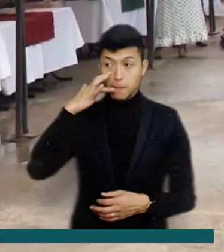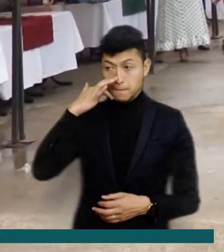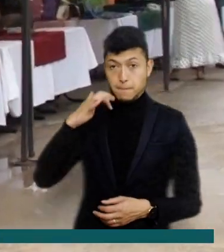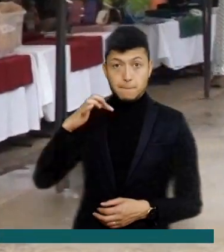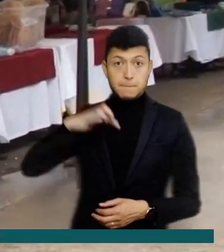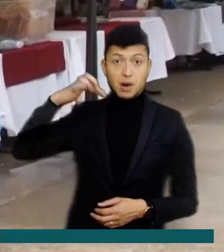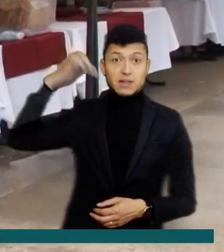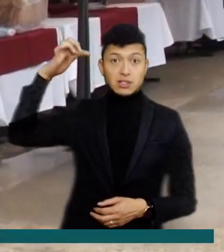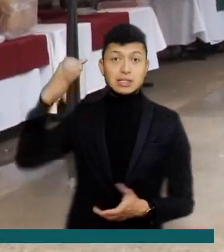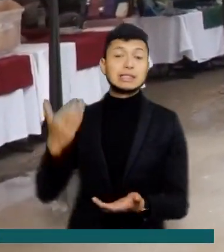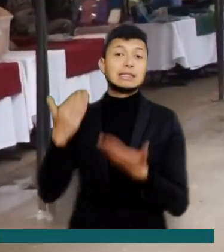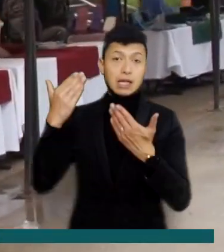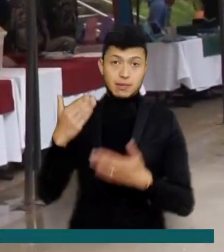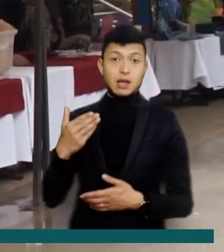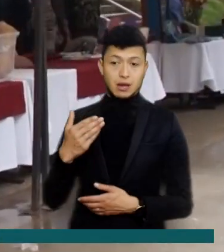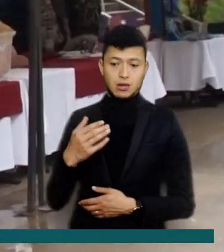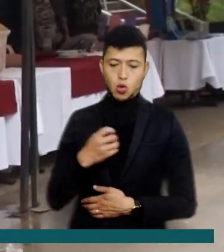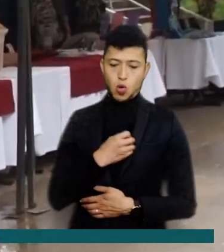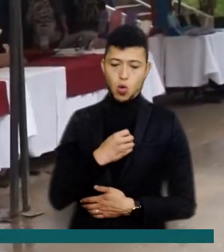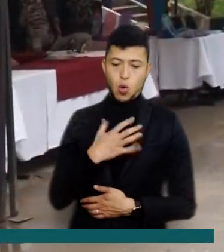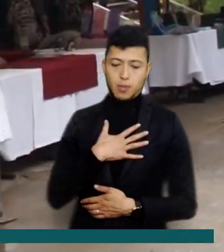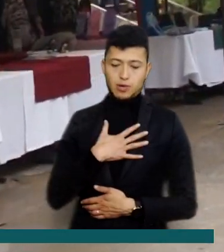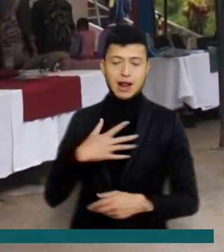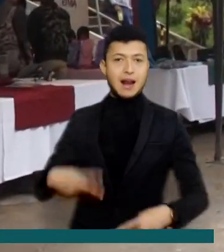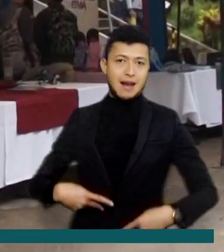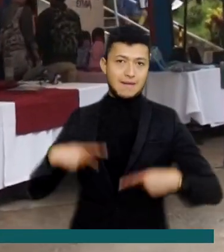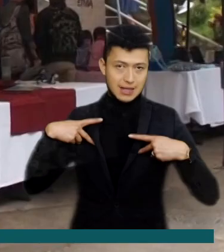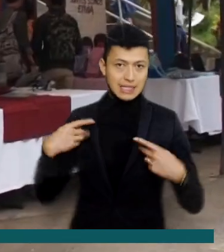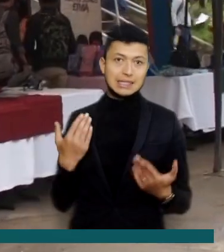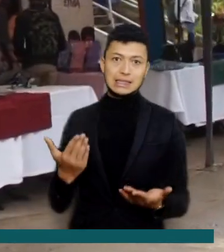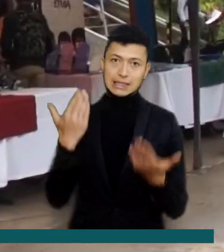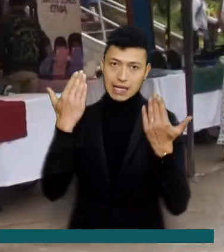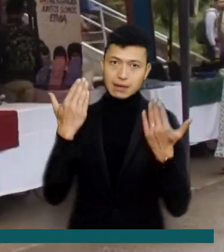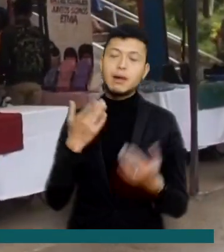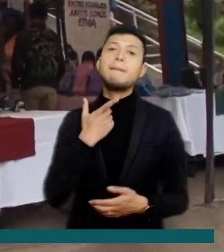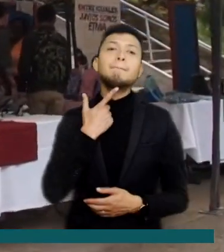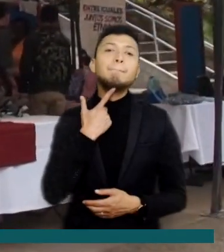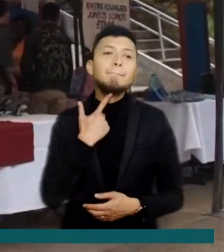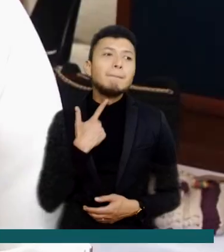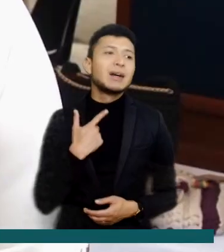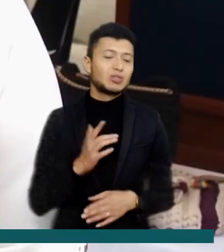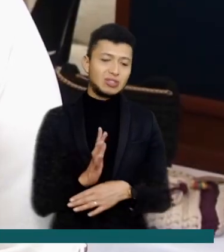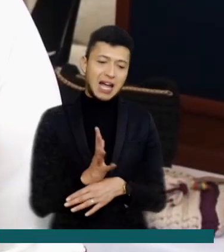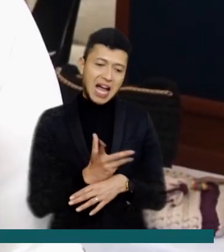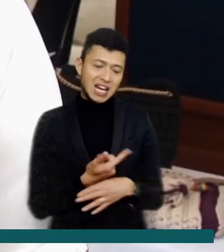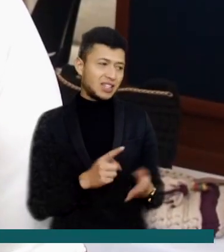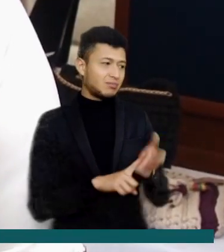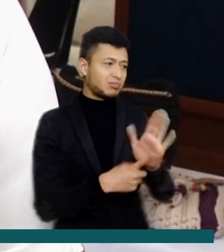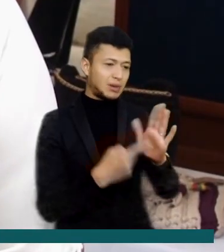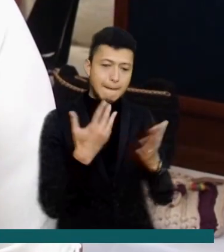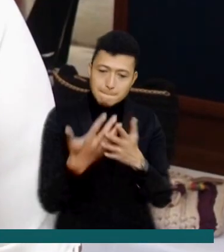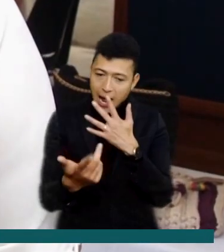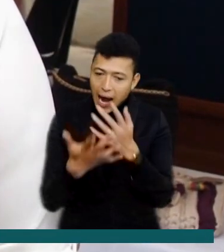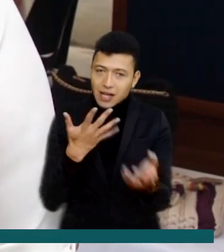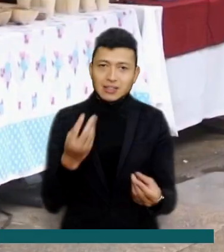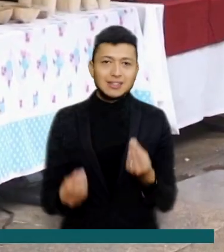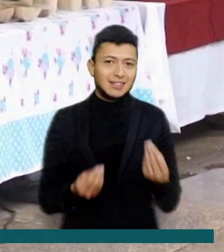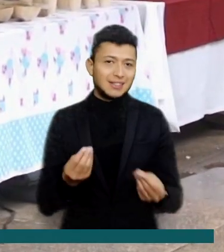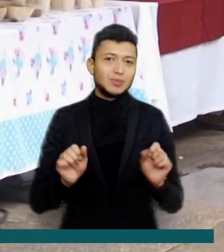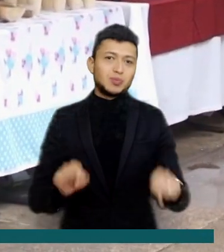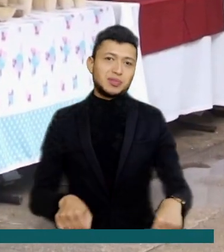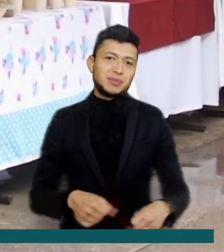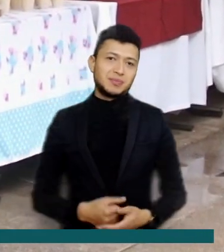muchas oportunidades en la vida, pero también me gusta dar a conocer mi arte y lo que puedo hacer con las manos.